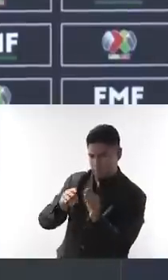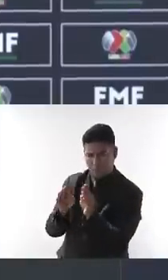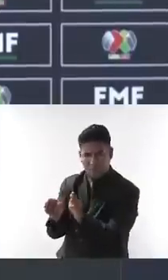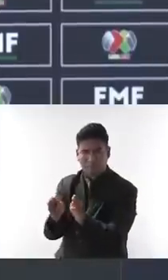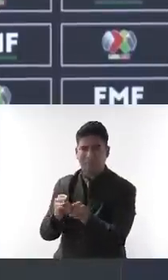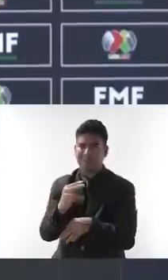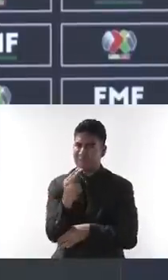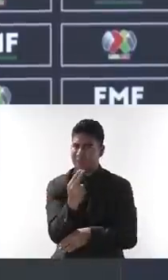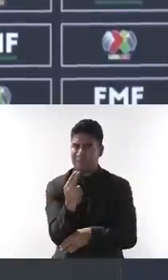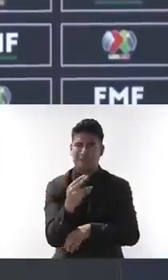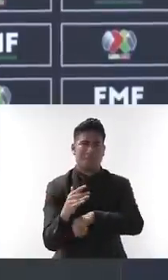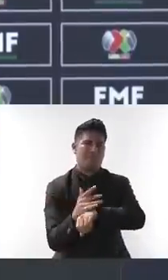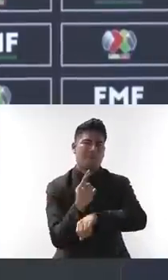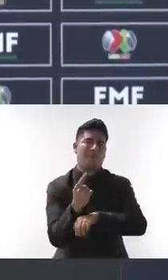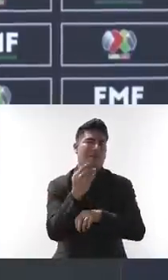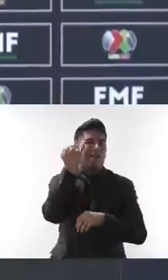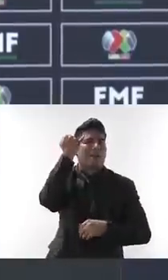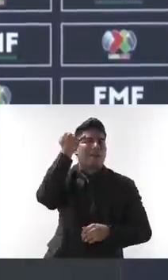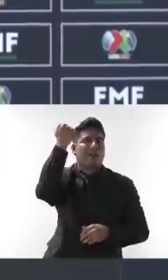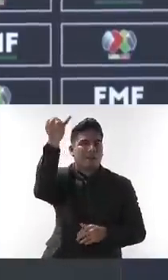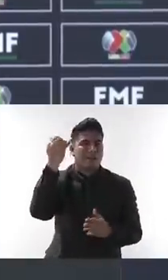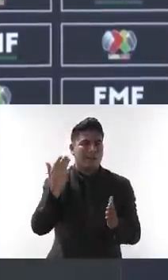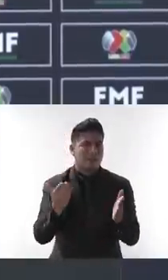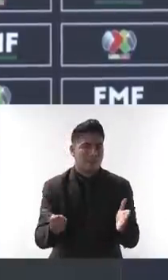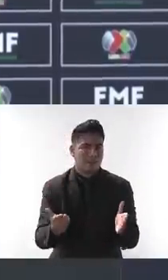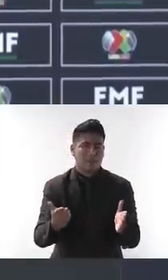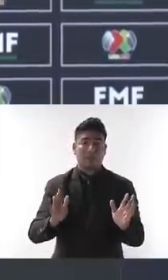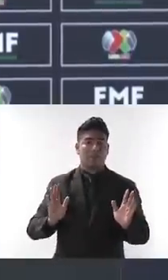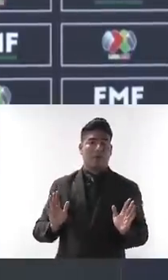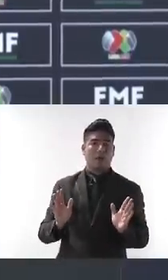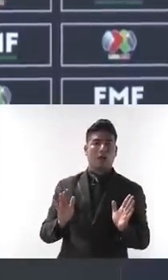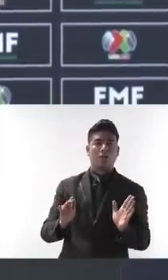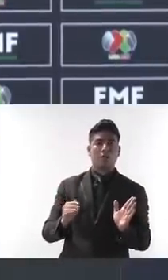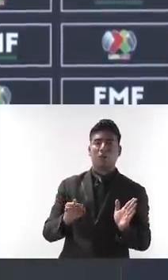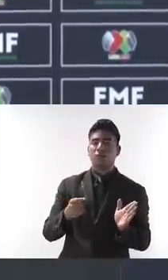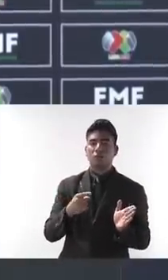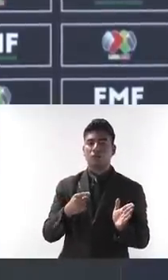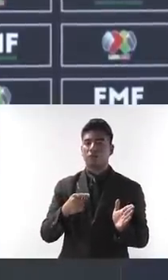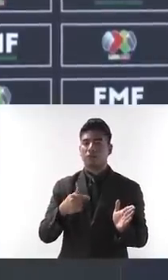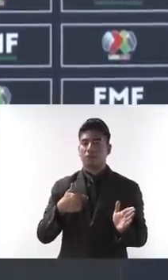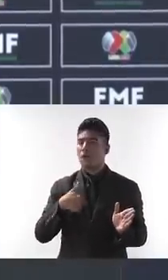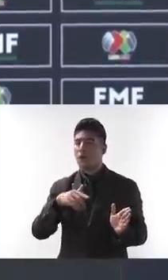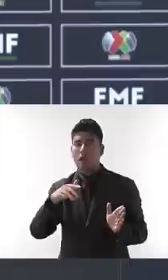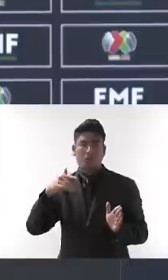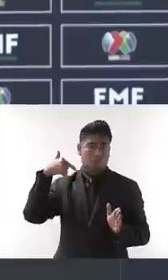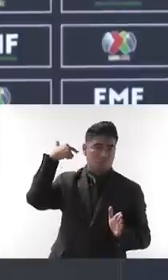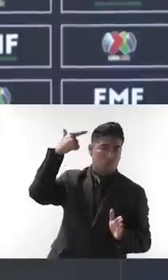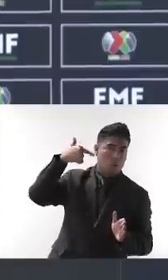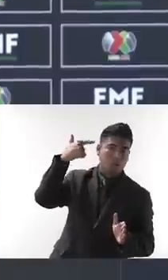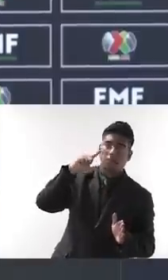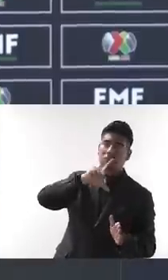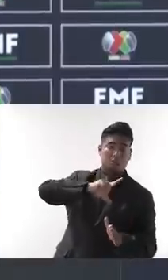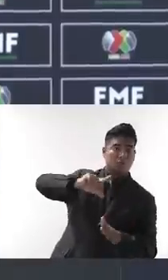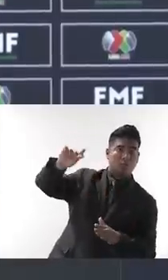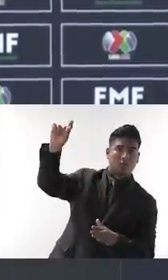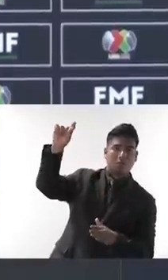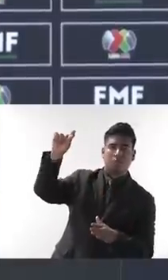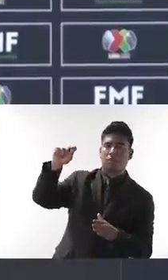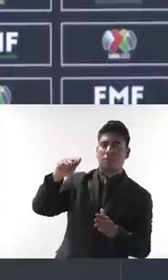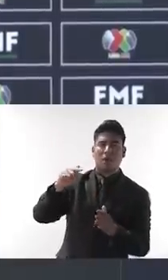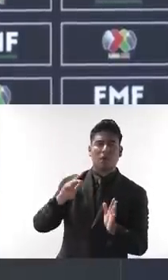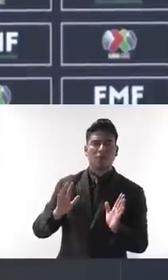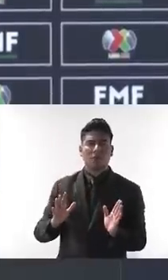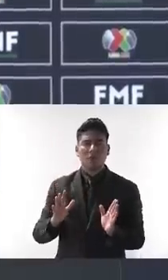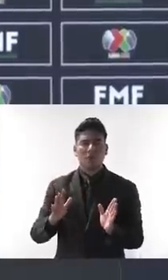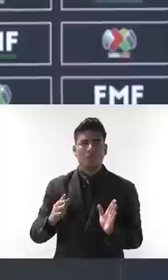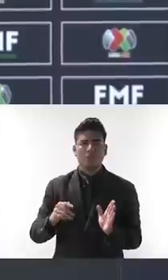toda, imagínate, vamos a decir que logras lo primero, ¿no? Entonces ya se fue el jugador, pero ocupa plaza de extranjero. Entonces